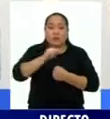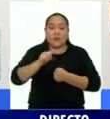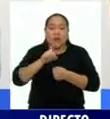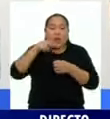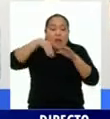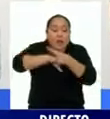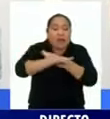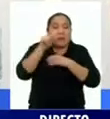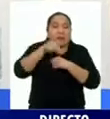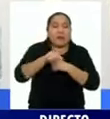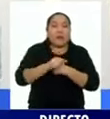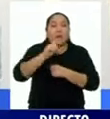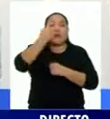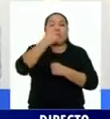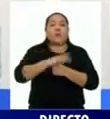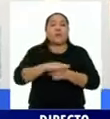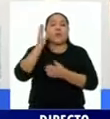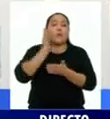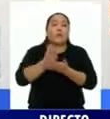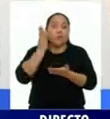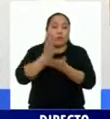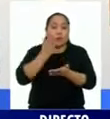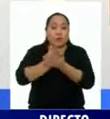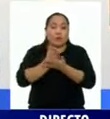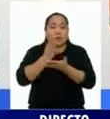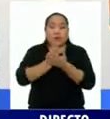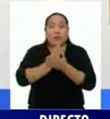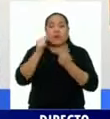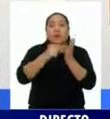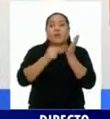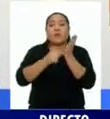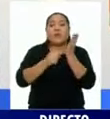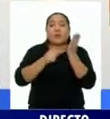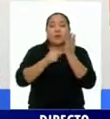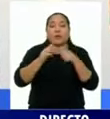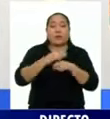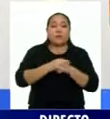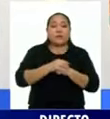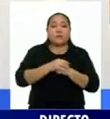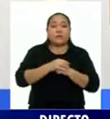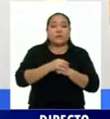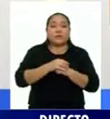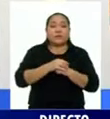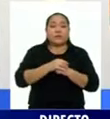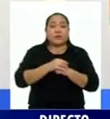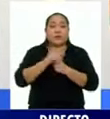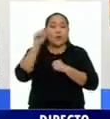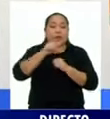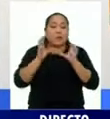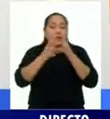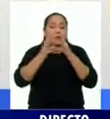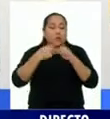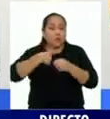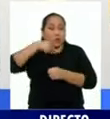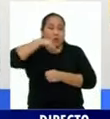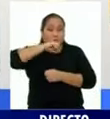bueno profesional, tecnocrático, de esta comisión que yo sugeriría a